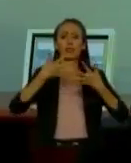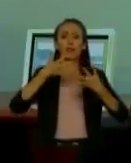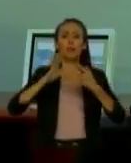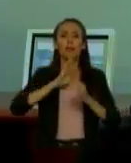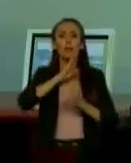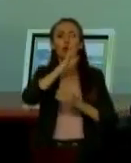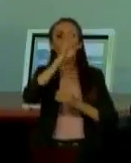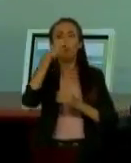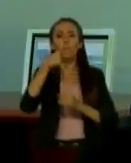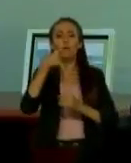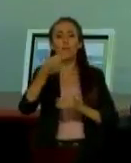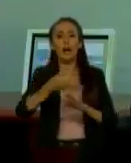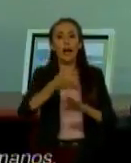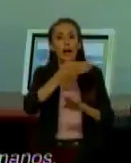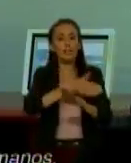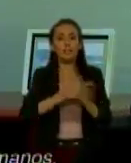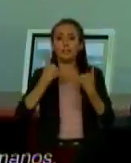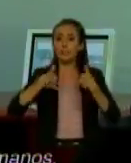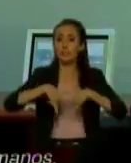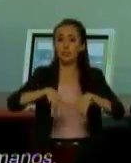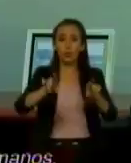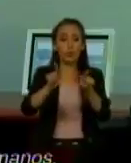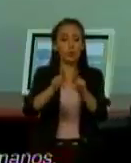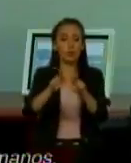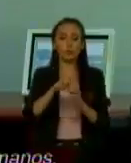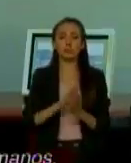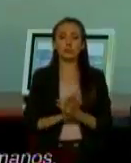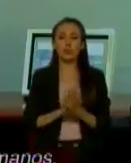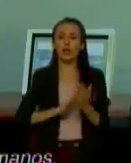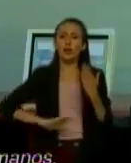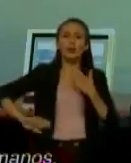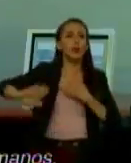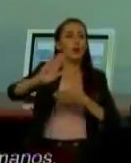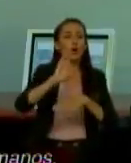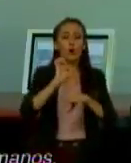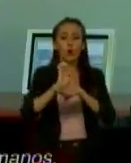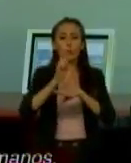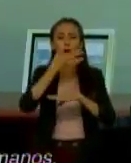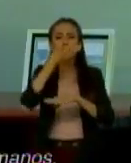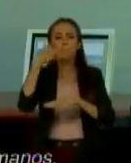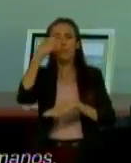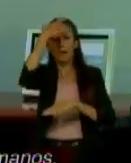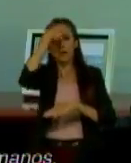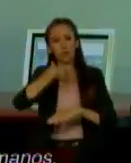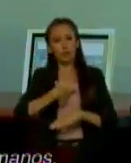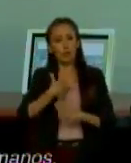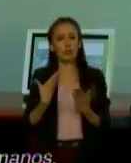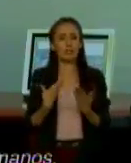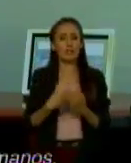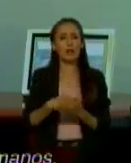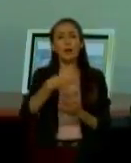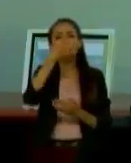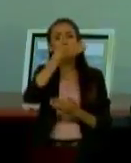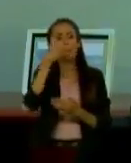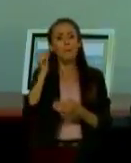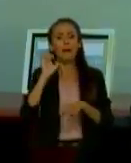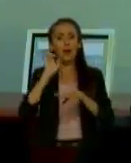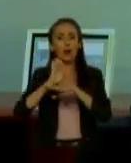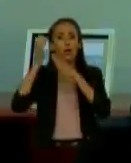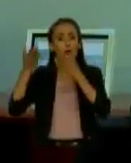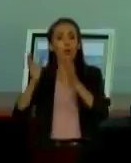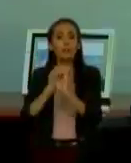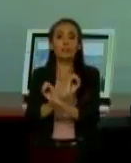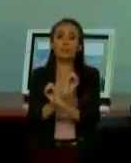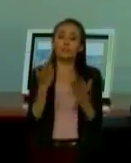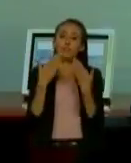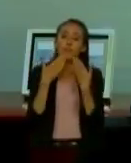como siempre lo he hecho. Compatriotas, seamos mejores seres humanos, mejores ecuatorianos, porque de lo